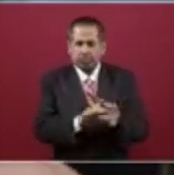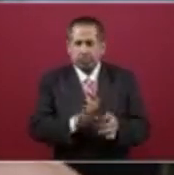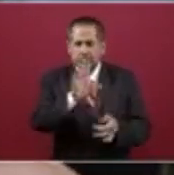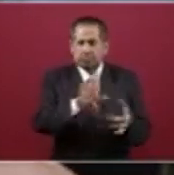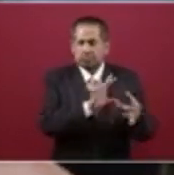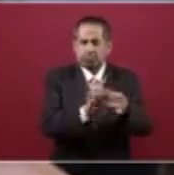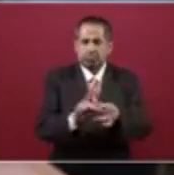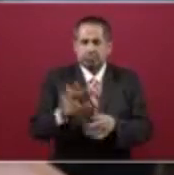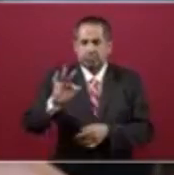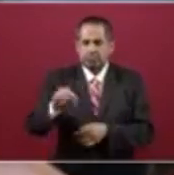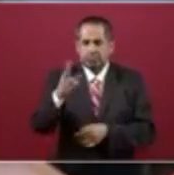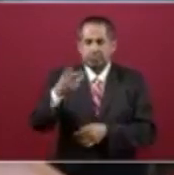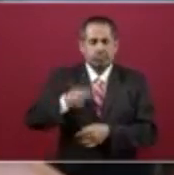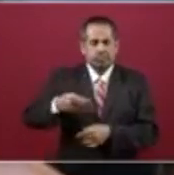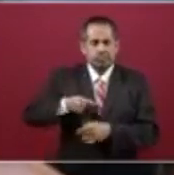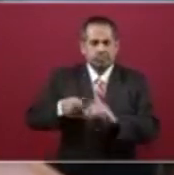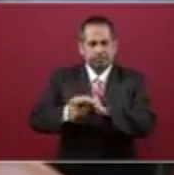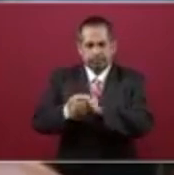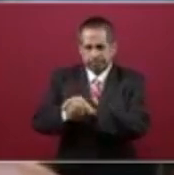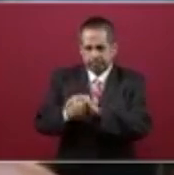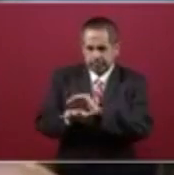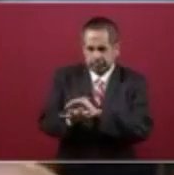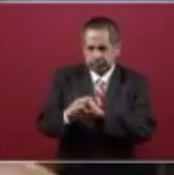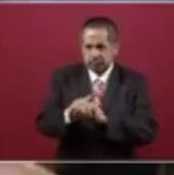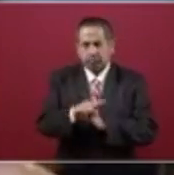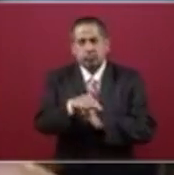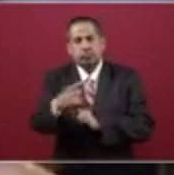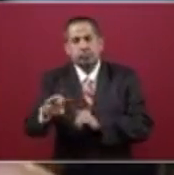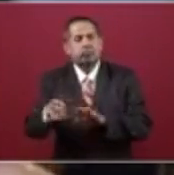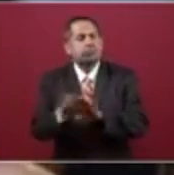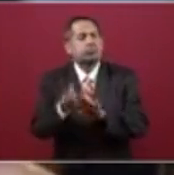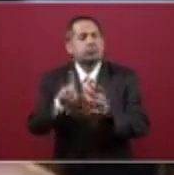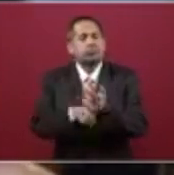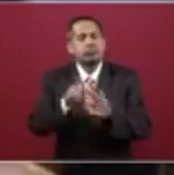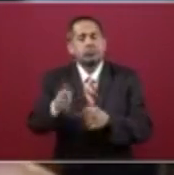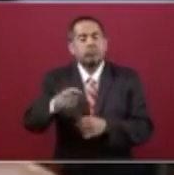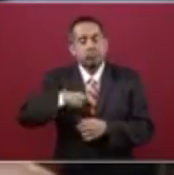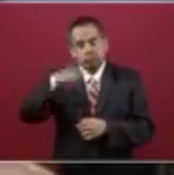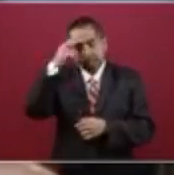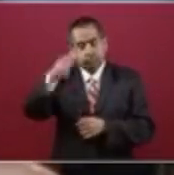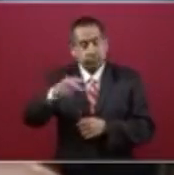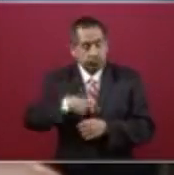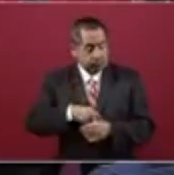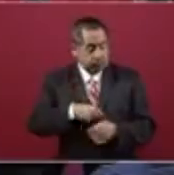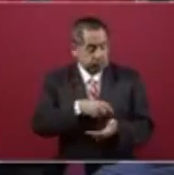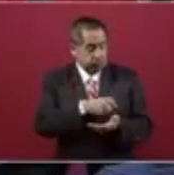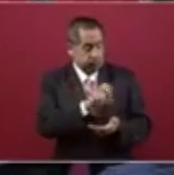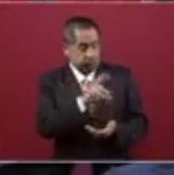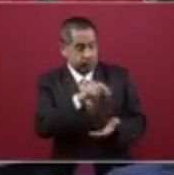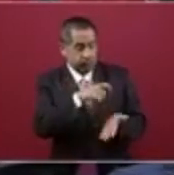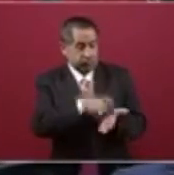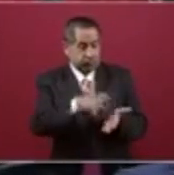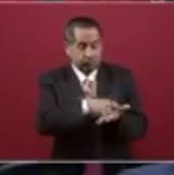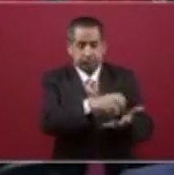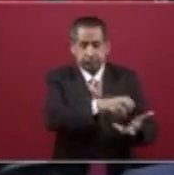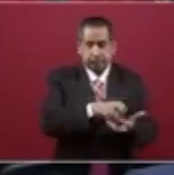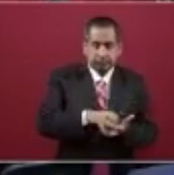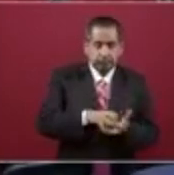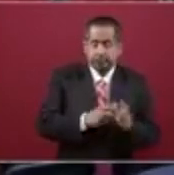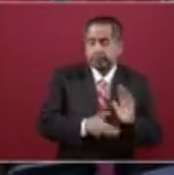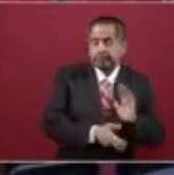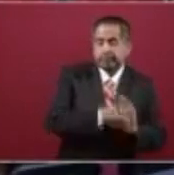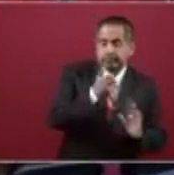Ayotzinapa y con otra situación que tenía que ver con que México compraba oro y que en vez de